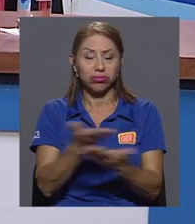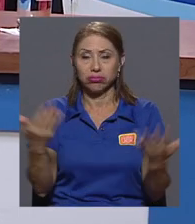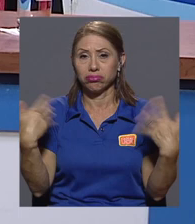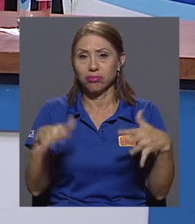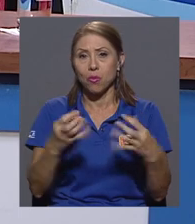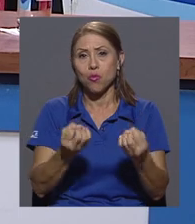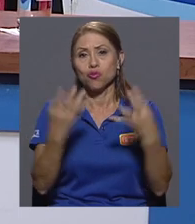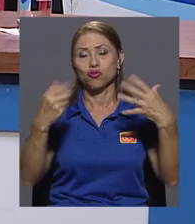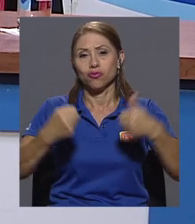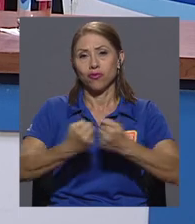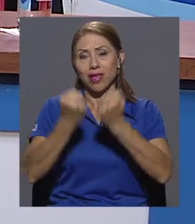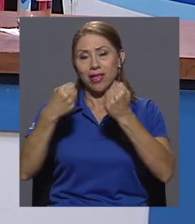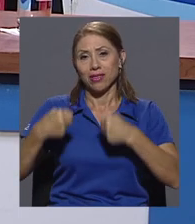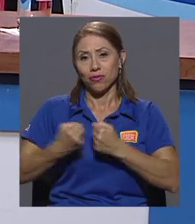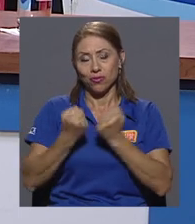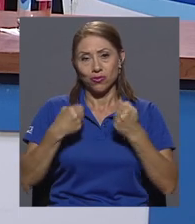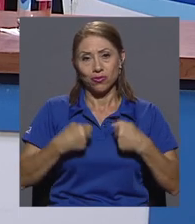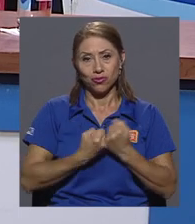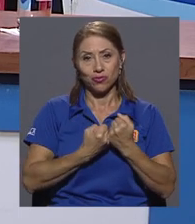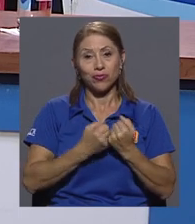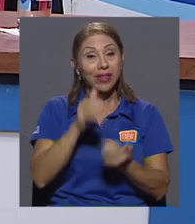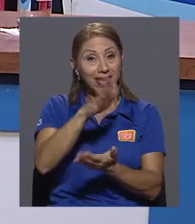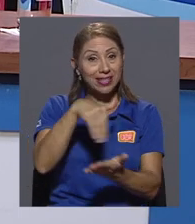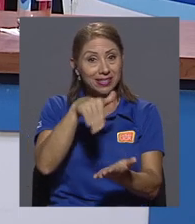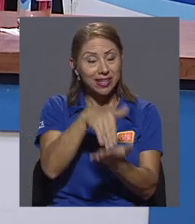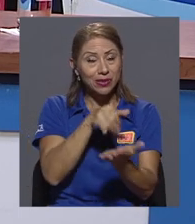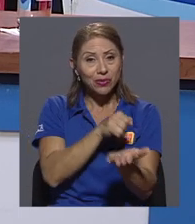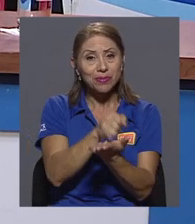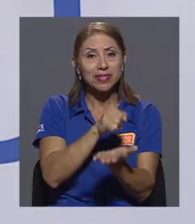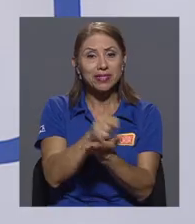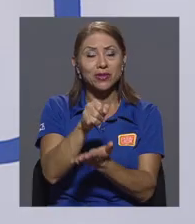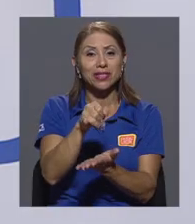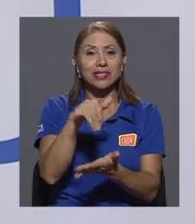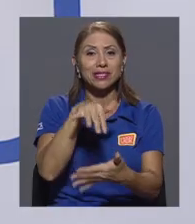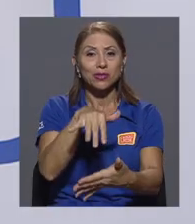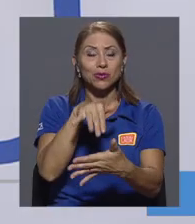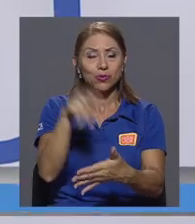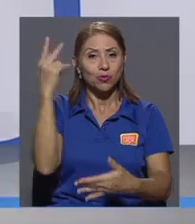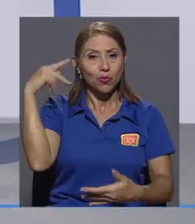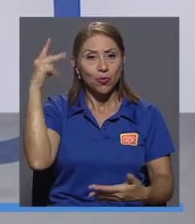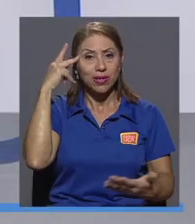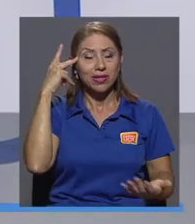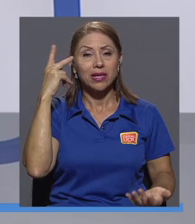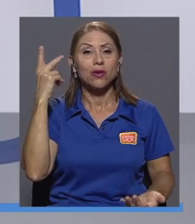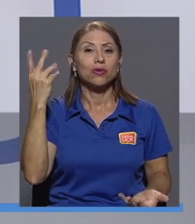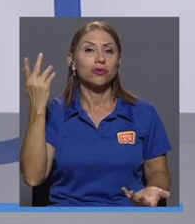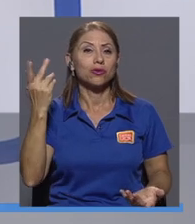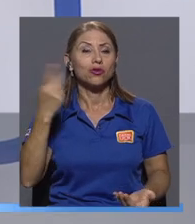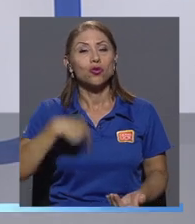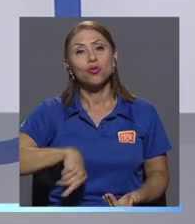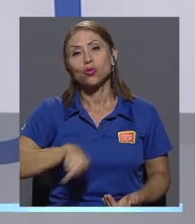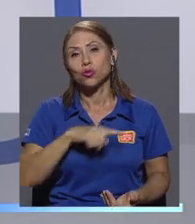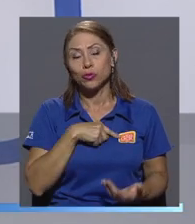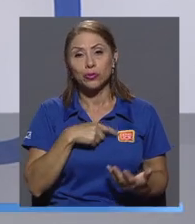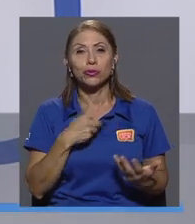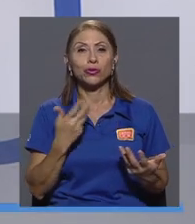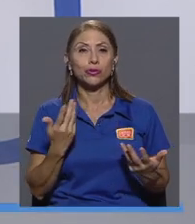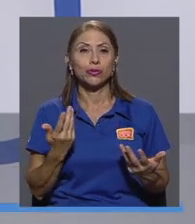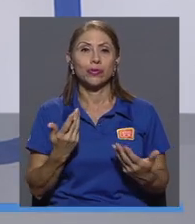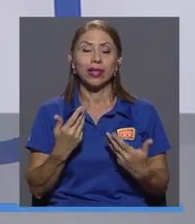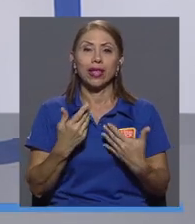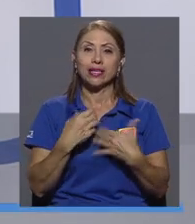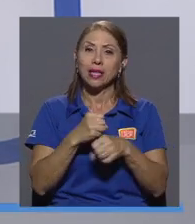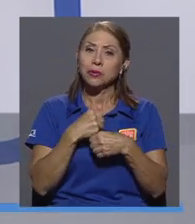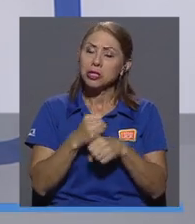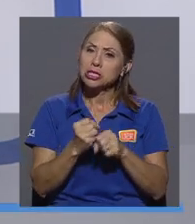creo que desde el centro investigaciones estudios políticos estamos haciendo digamos este